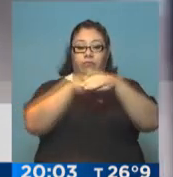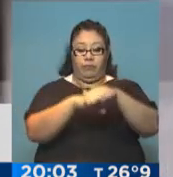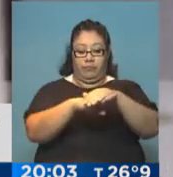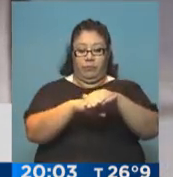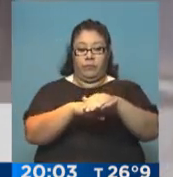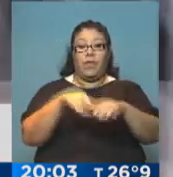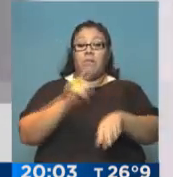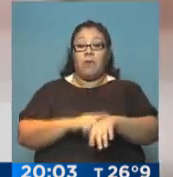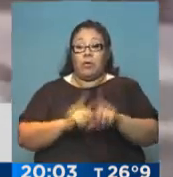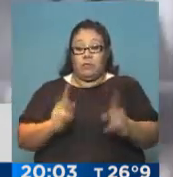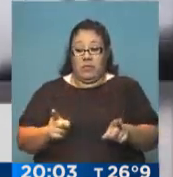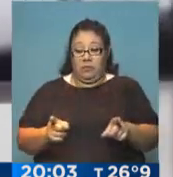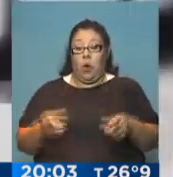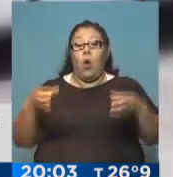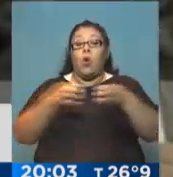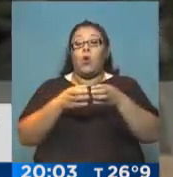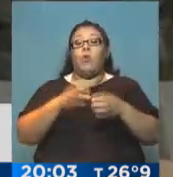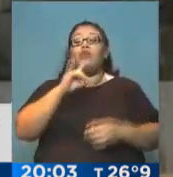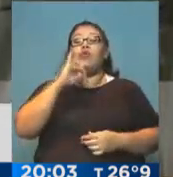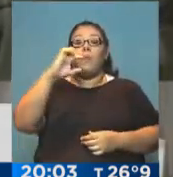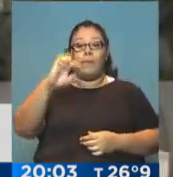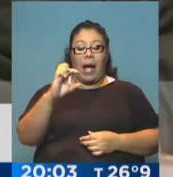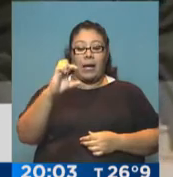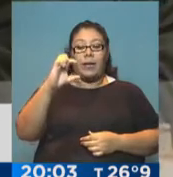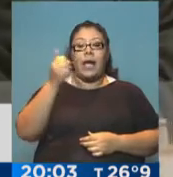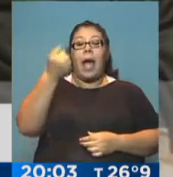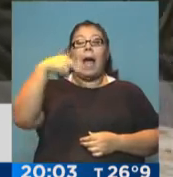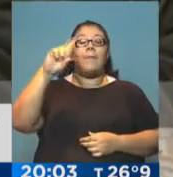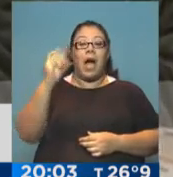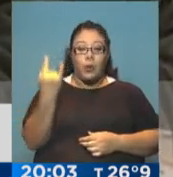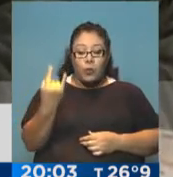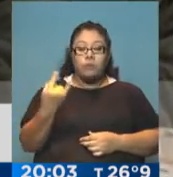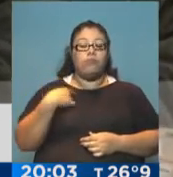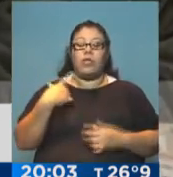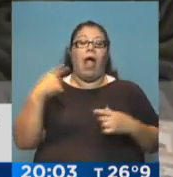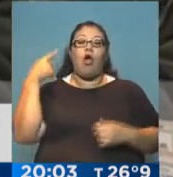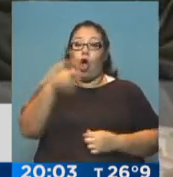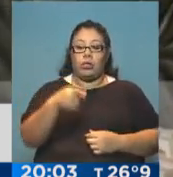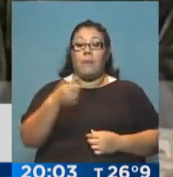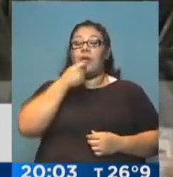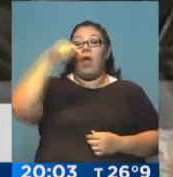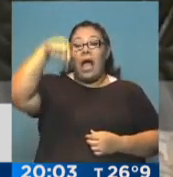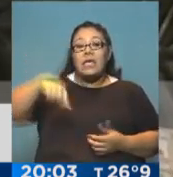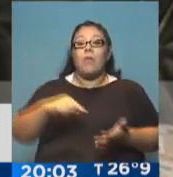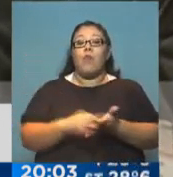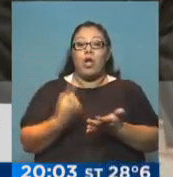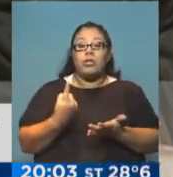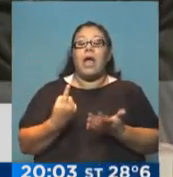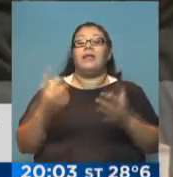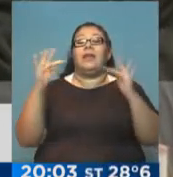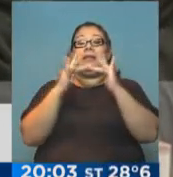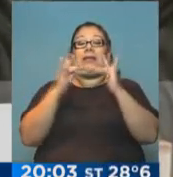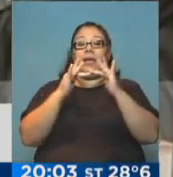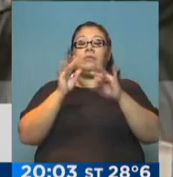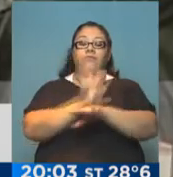el repudio de la organización Túpac Amaru y de otras organizaciones sociales. Por ejemplo, aquí en Buenos Aires, a través de las redes sociales, se hizo